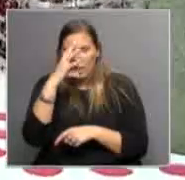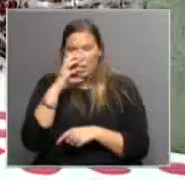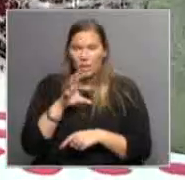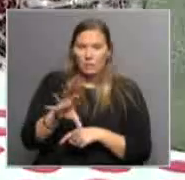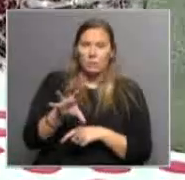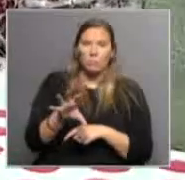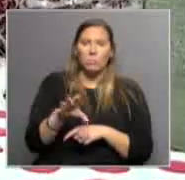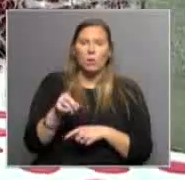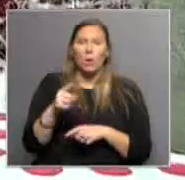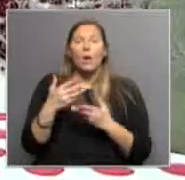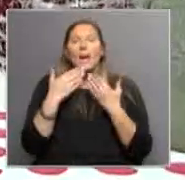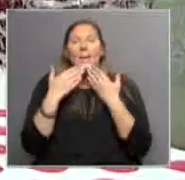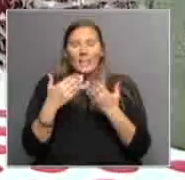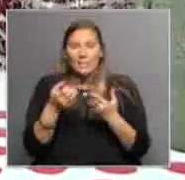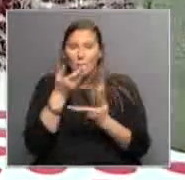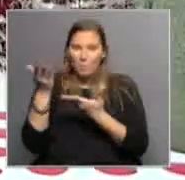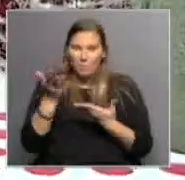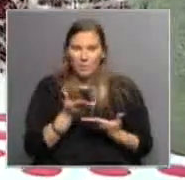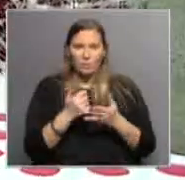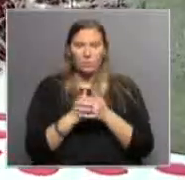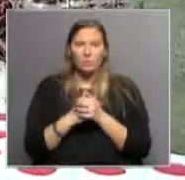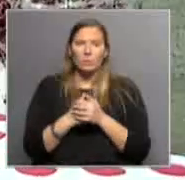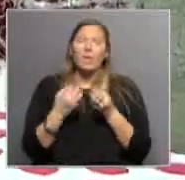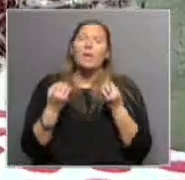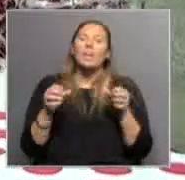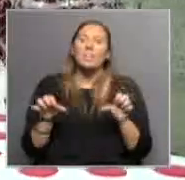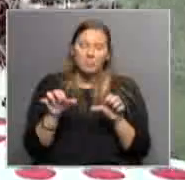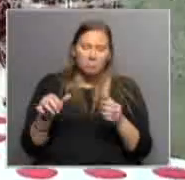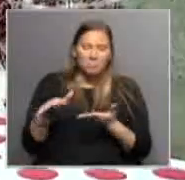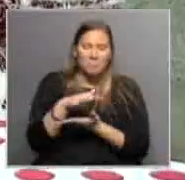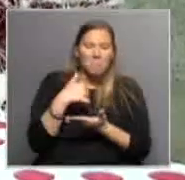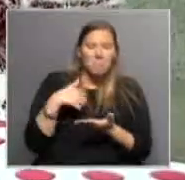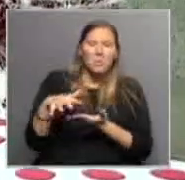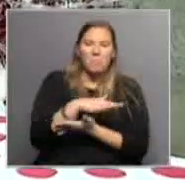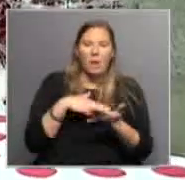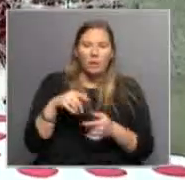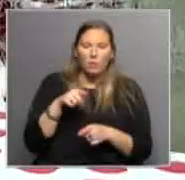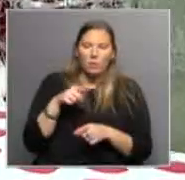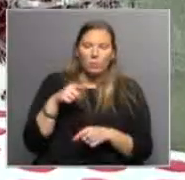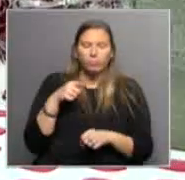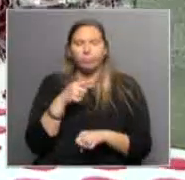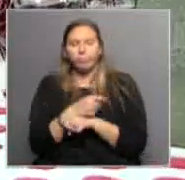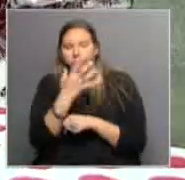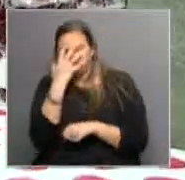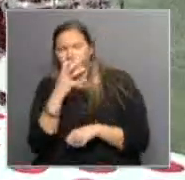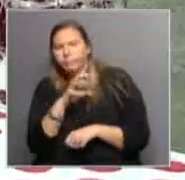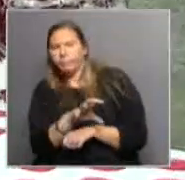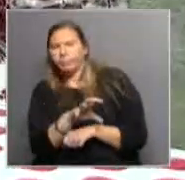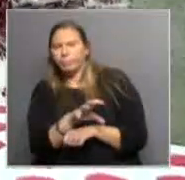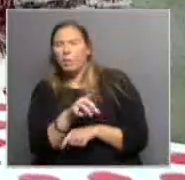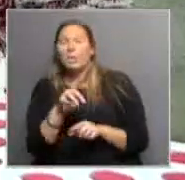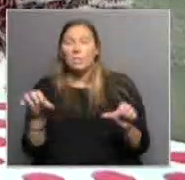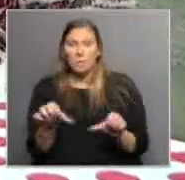Bueno, muchas gracias a ustedes y bienvenidos. ¿Cómo es la movida de Mi Barrio Antirracista? ¿Por qué? ¿Cómo surge la idea? Ya hicieron